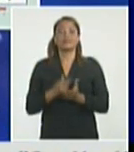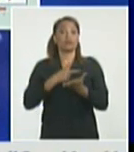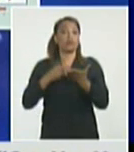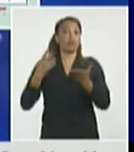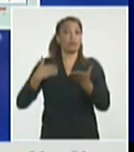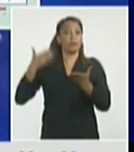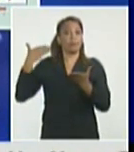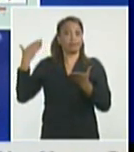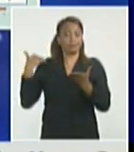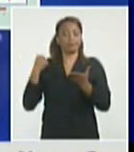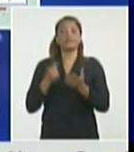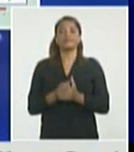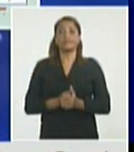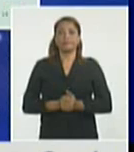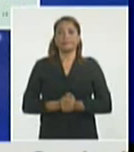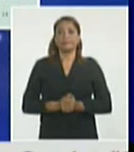días.